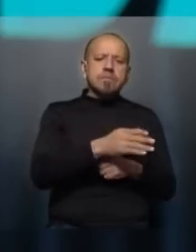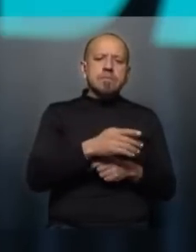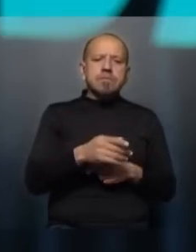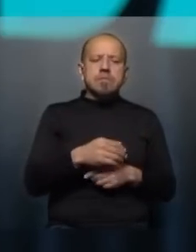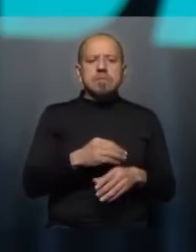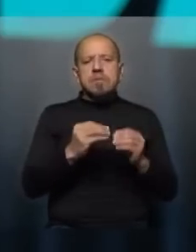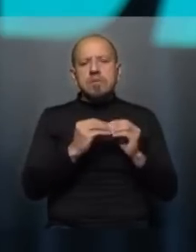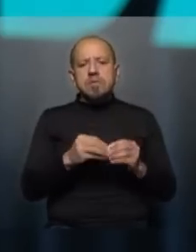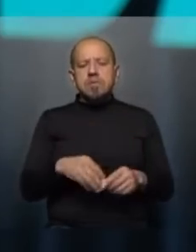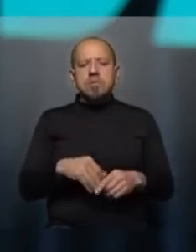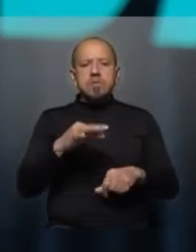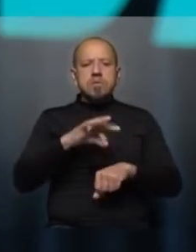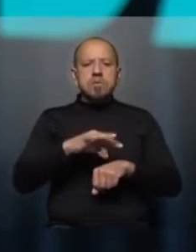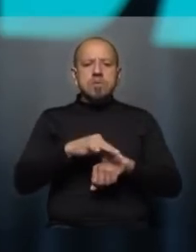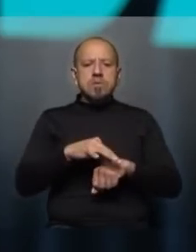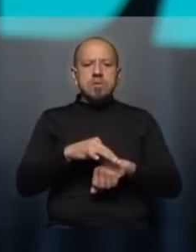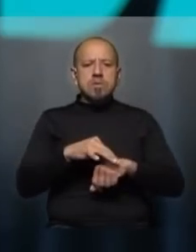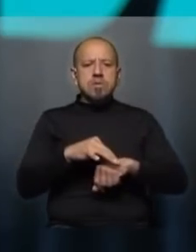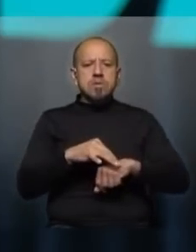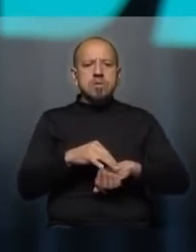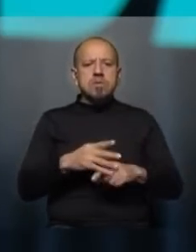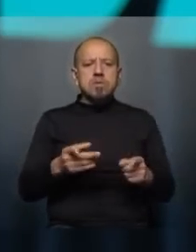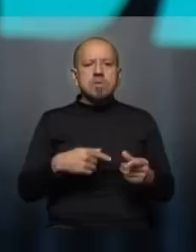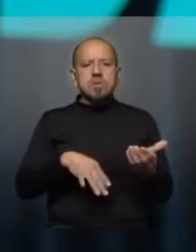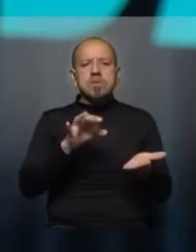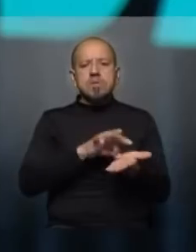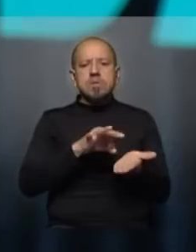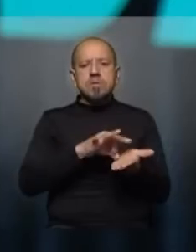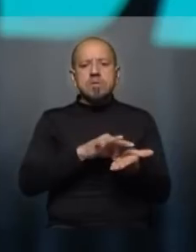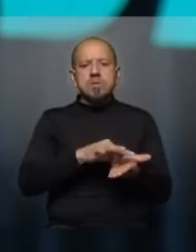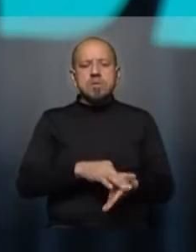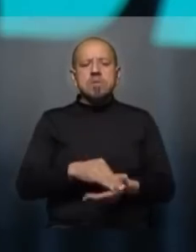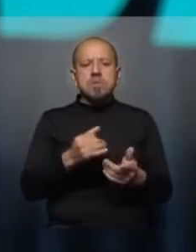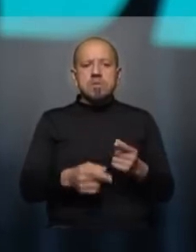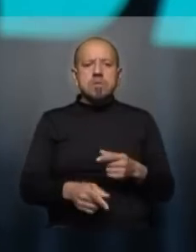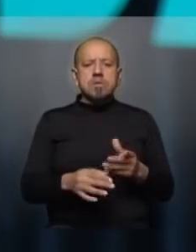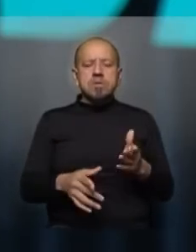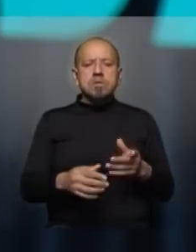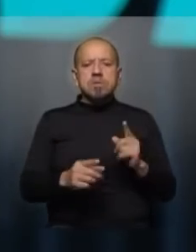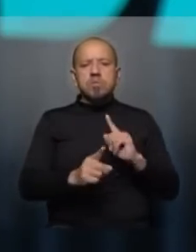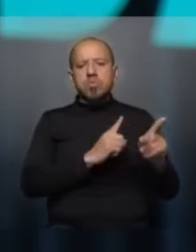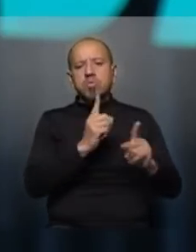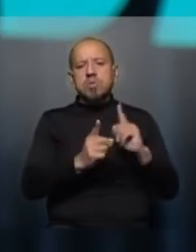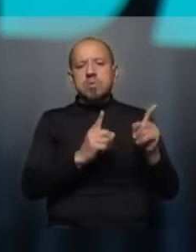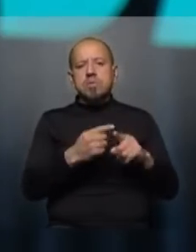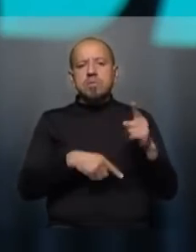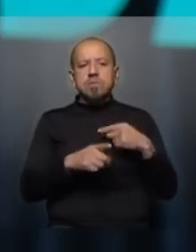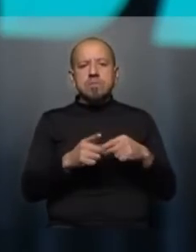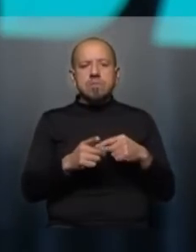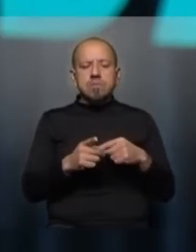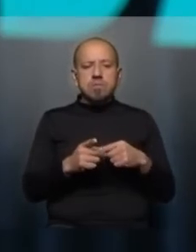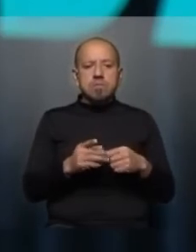consultorios atrás de un médico este y el sistema de alguna manera tiene cierta hostilidad para con el usuario que